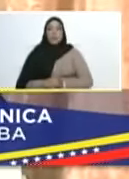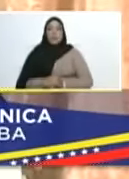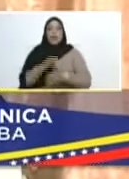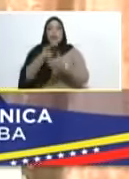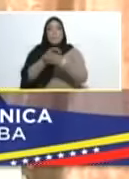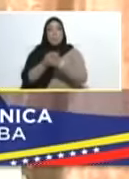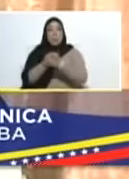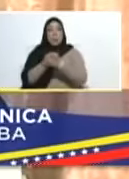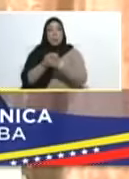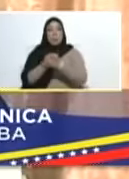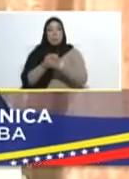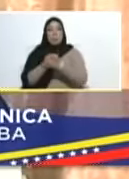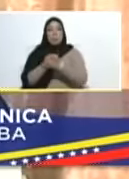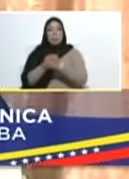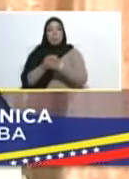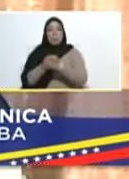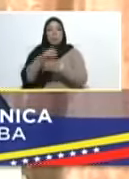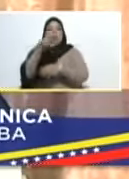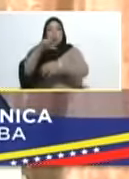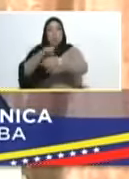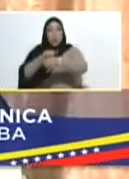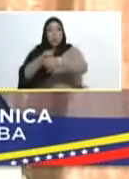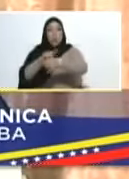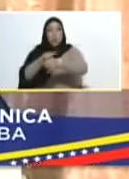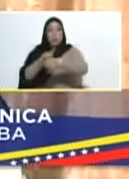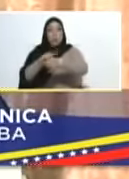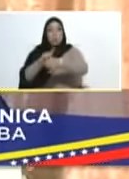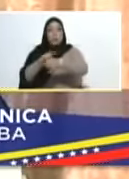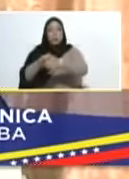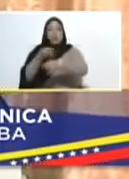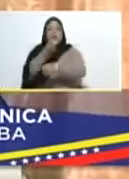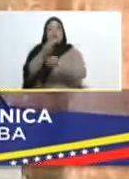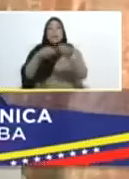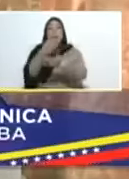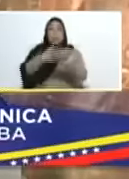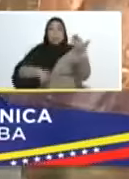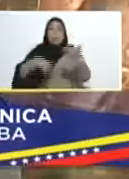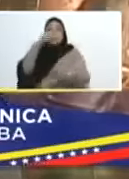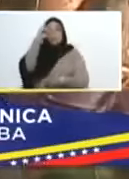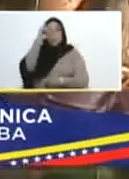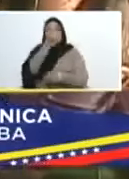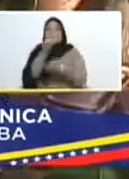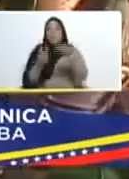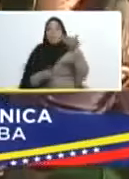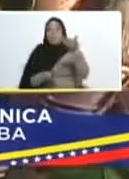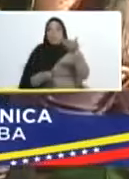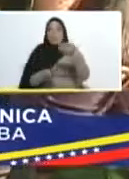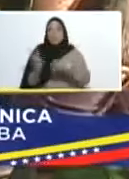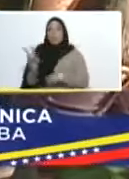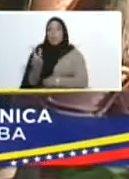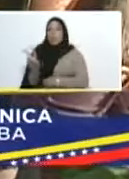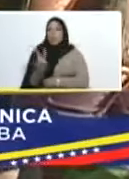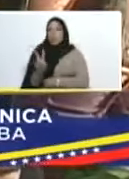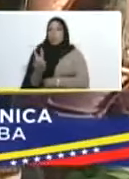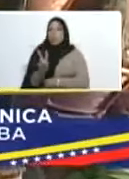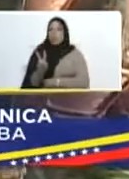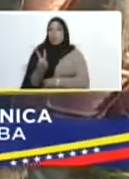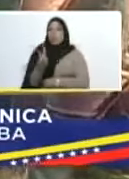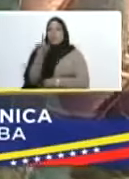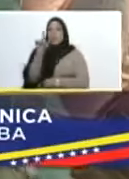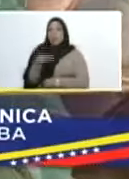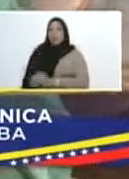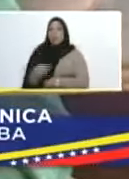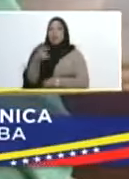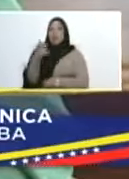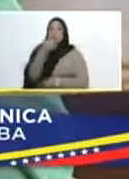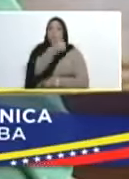compañera y doctora Delcy Rodríguez, vicepresidenta ejecutiva de